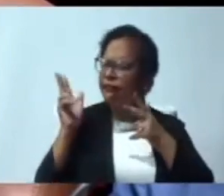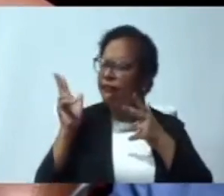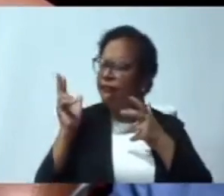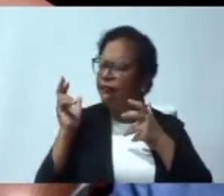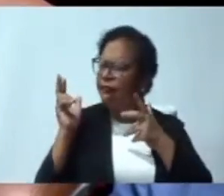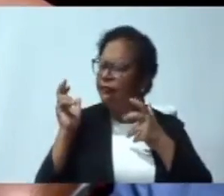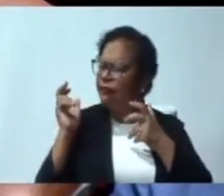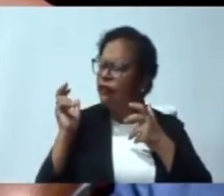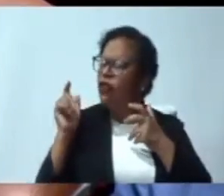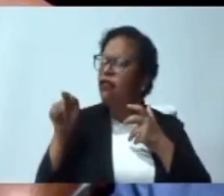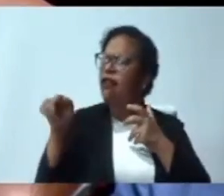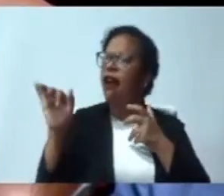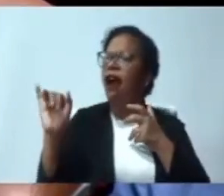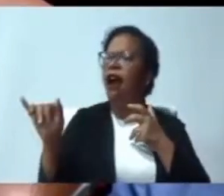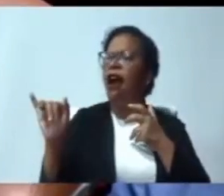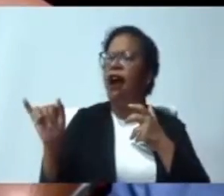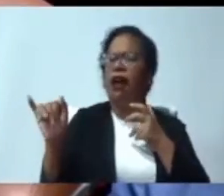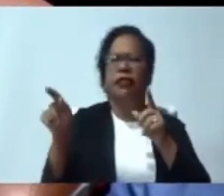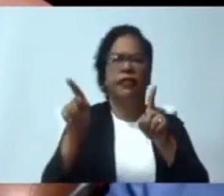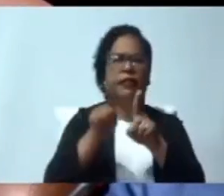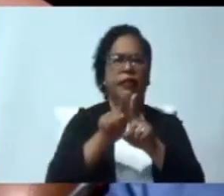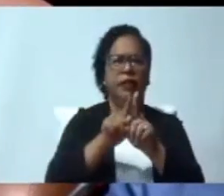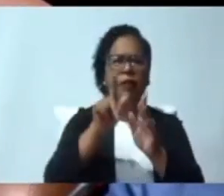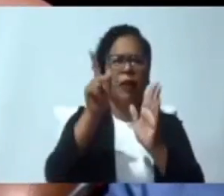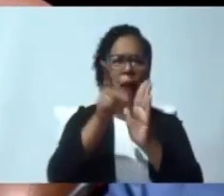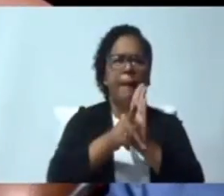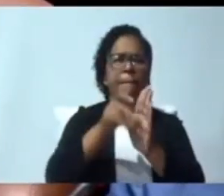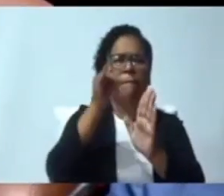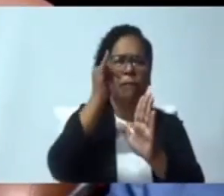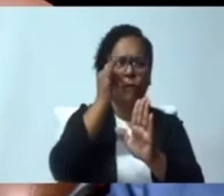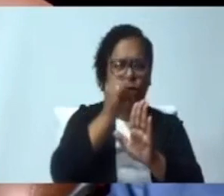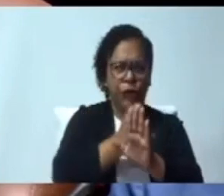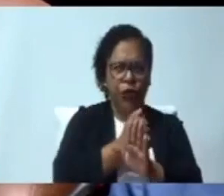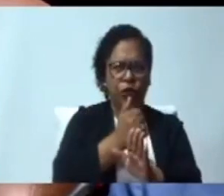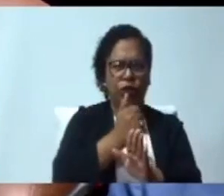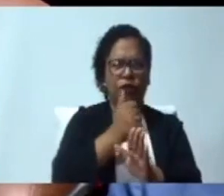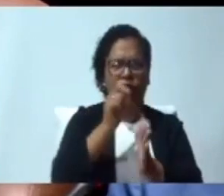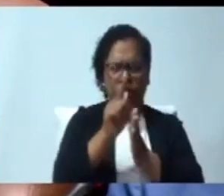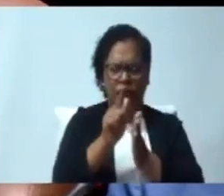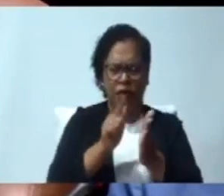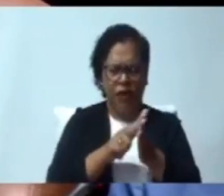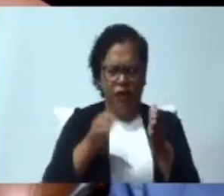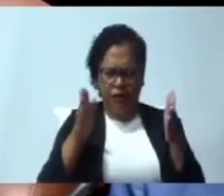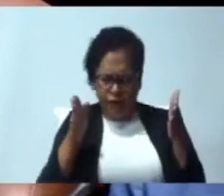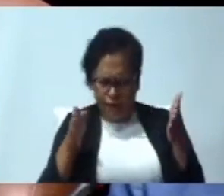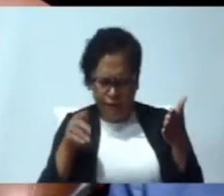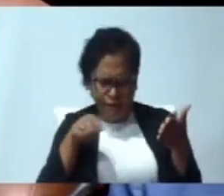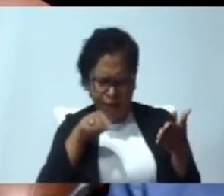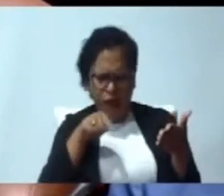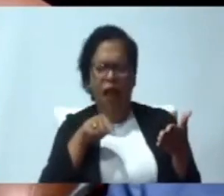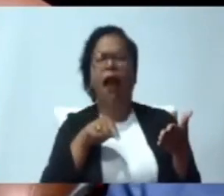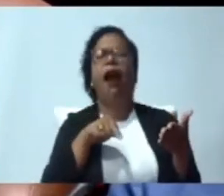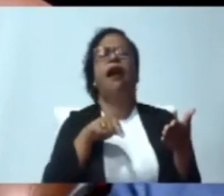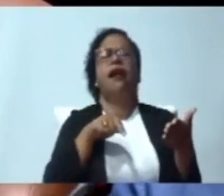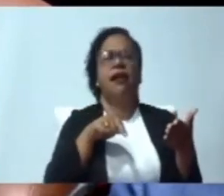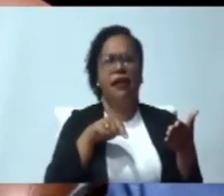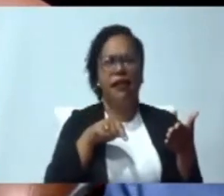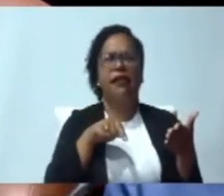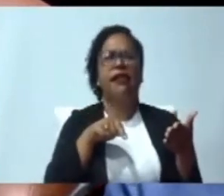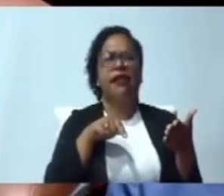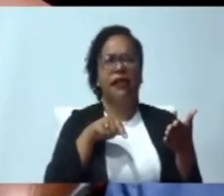proyecto podemos extraer claramente que se está defendiendo a la